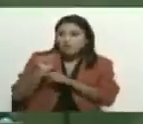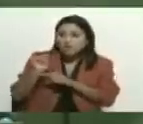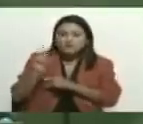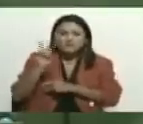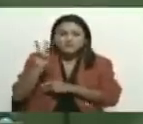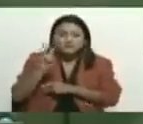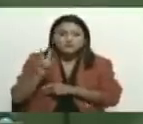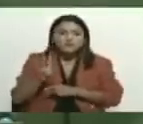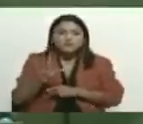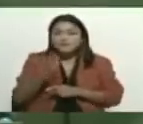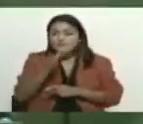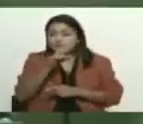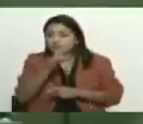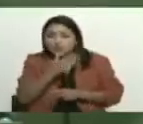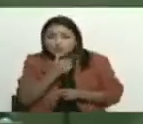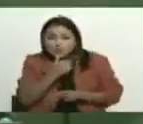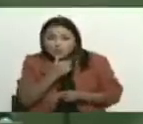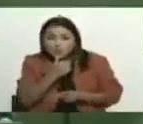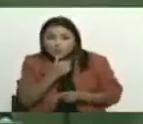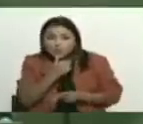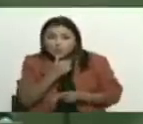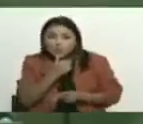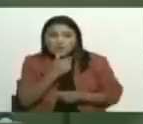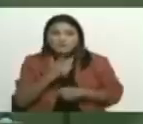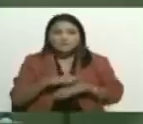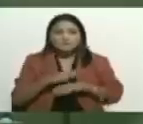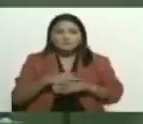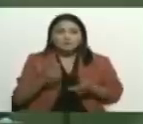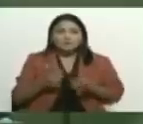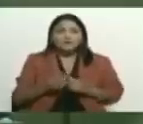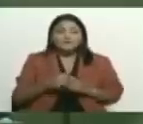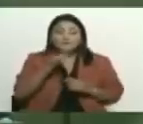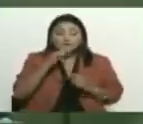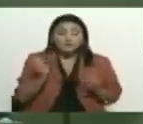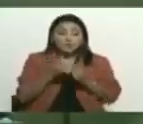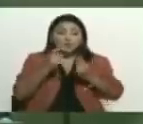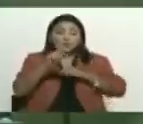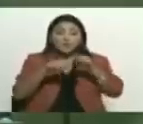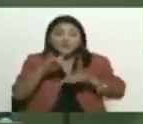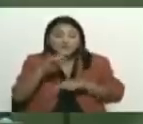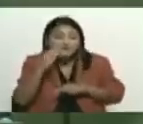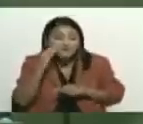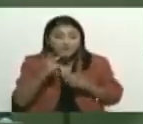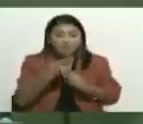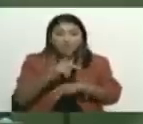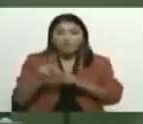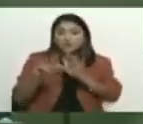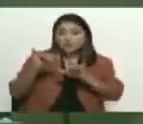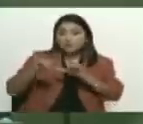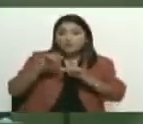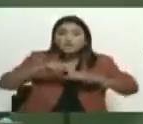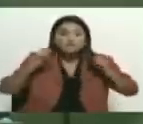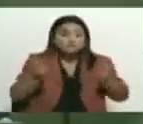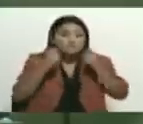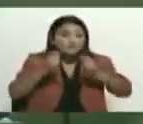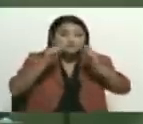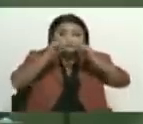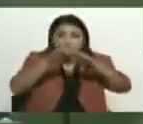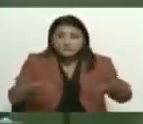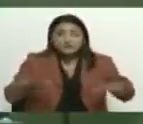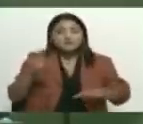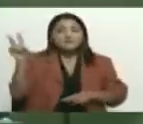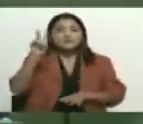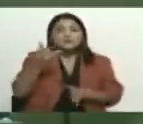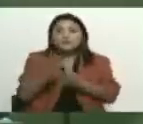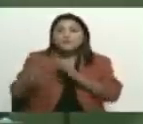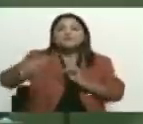Es mucha la desinformación que a través de las grandes corporaciones mediáticas y las redes sociales se ha difundido sobre la realidad de lo que ocurre en nuestro